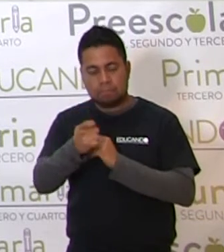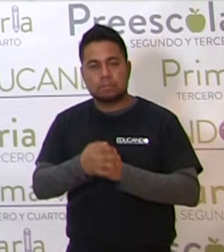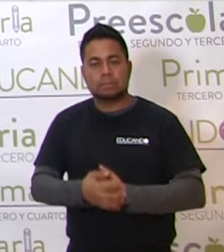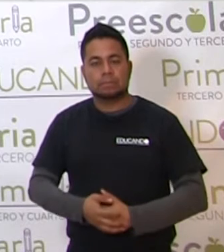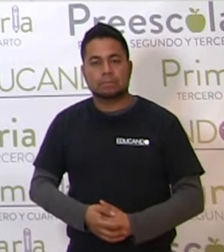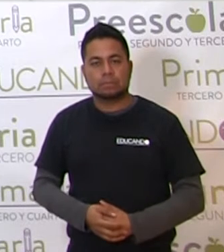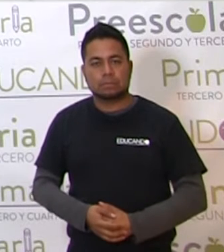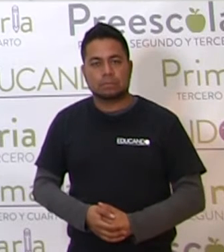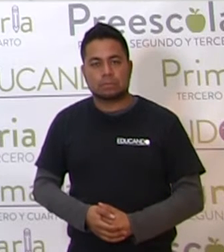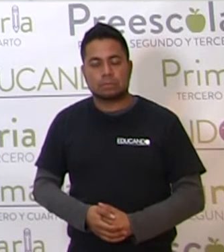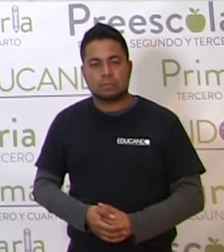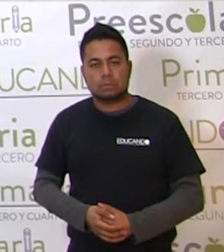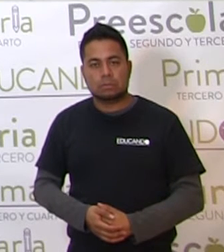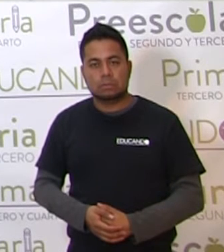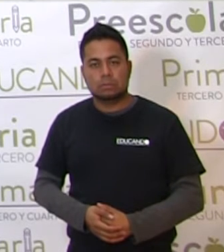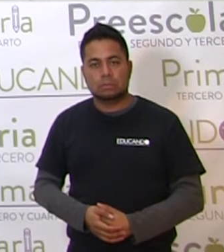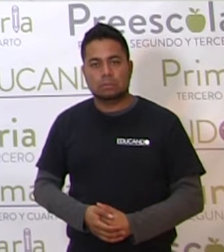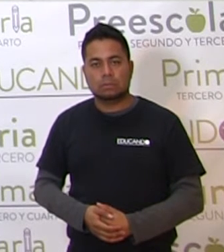así